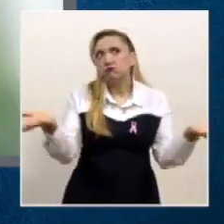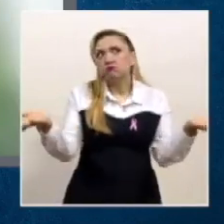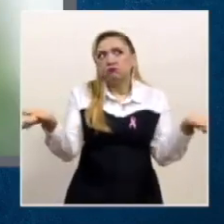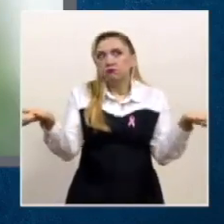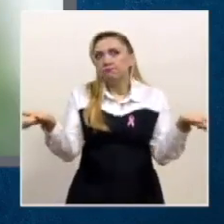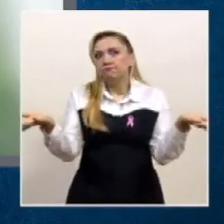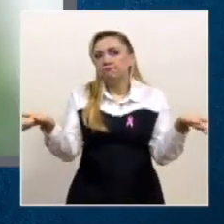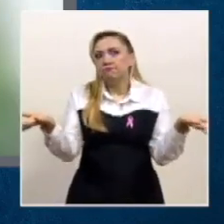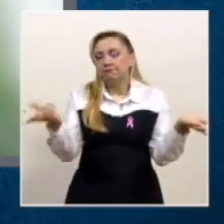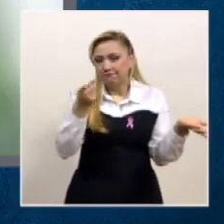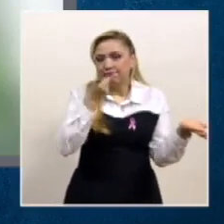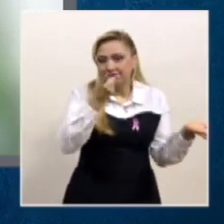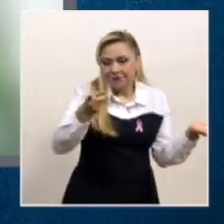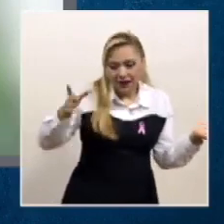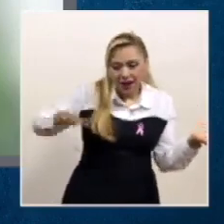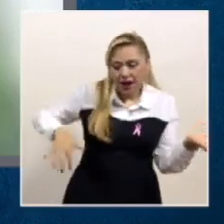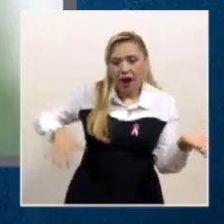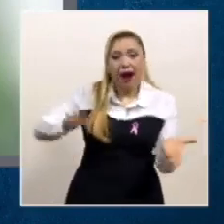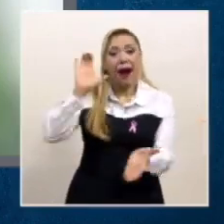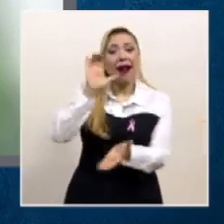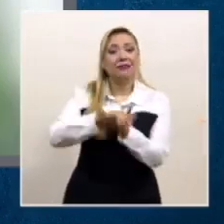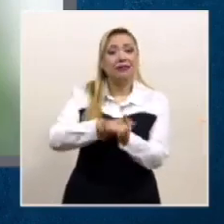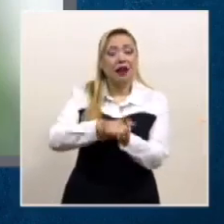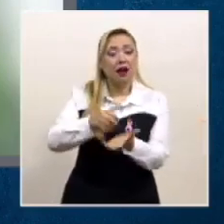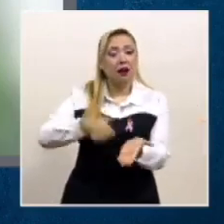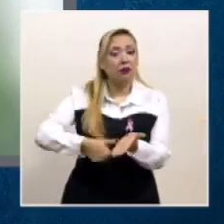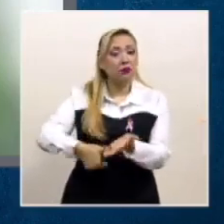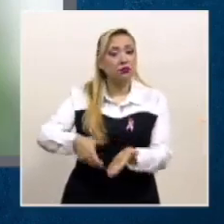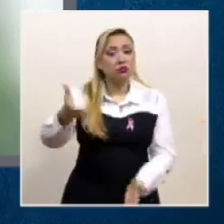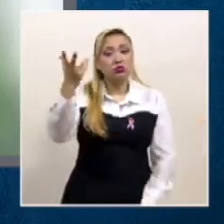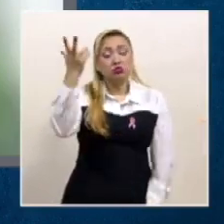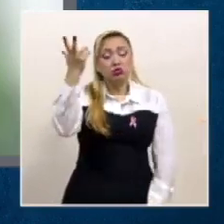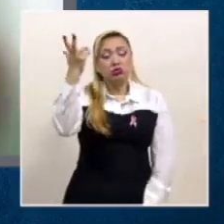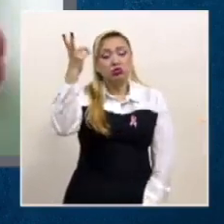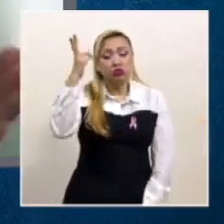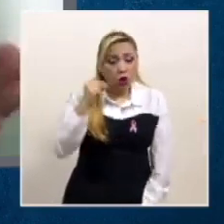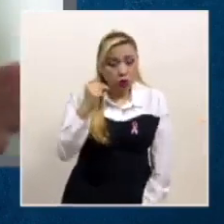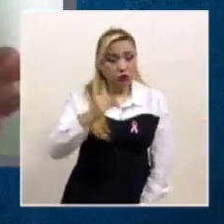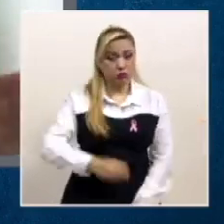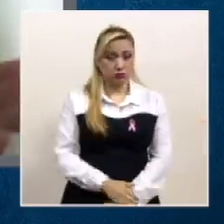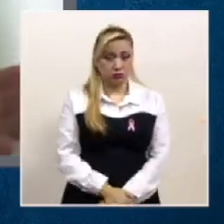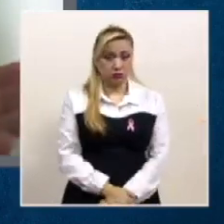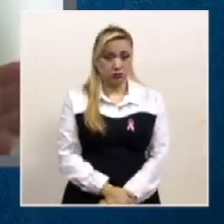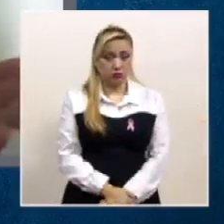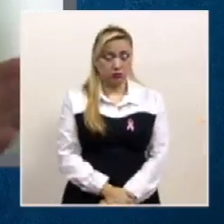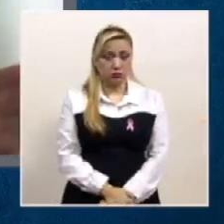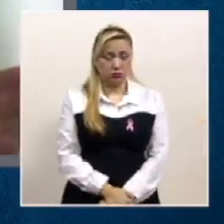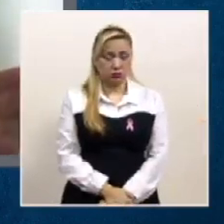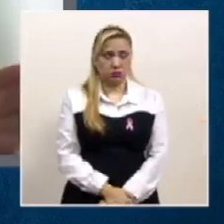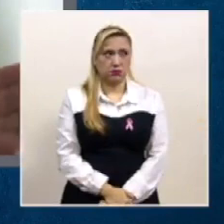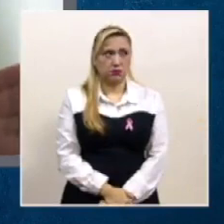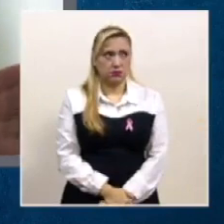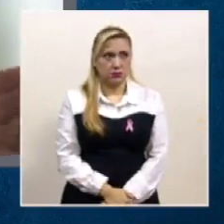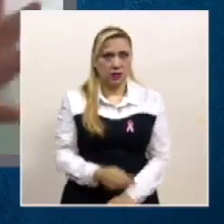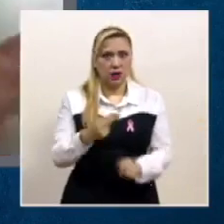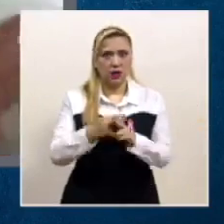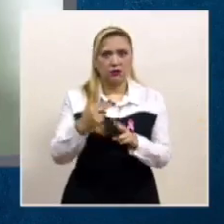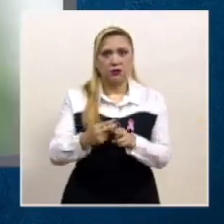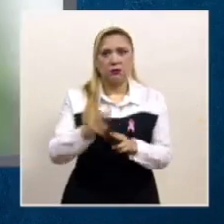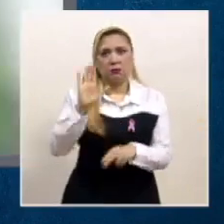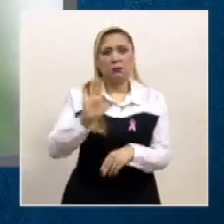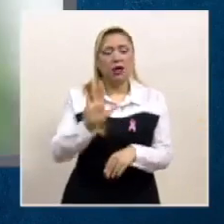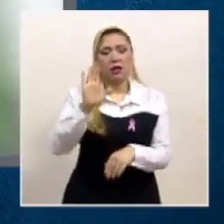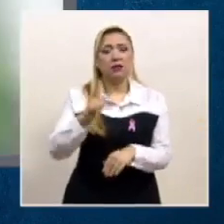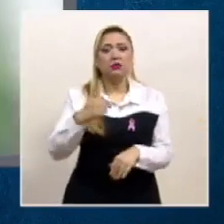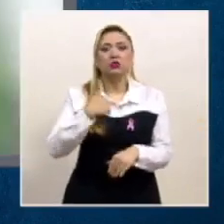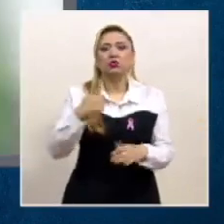ejemplo, el matrimoniarnos, ¿no? Y esta figura incluso la llegaron a llamar como la muerte